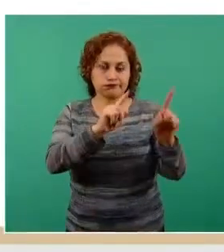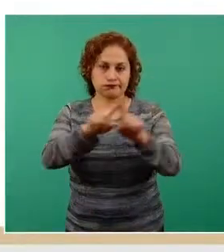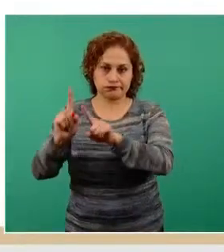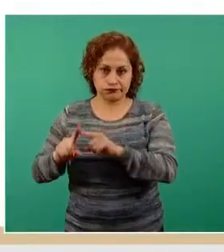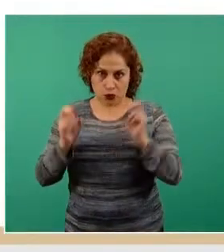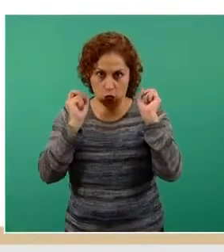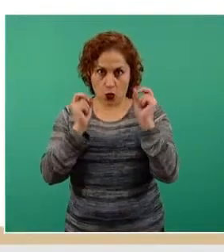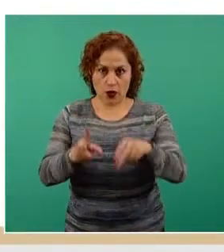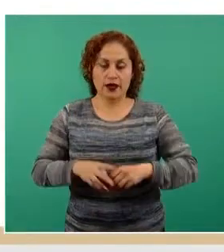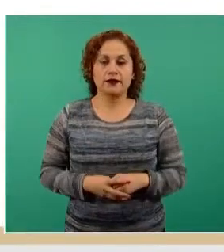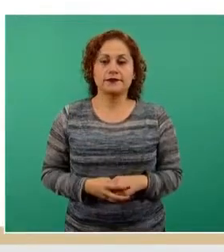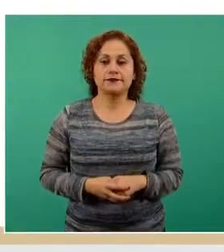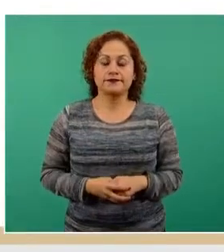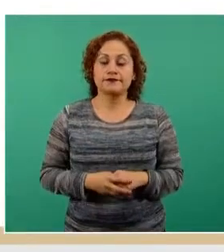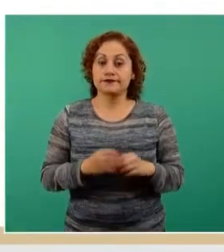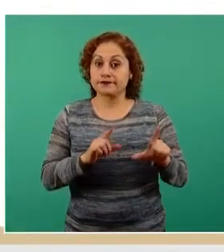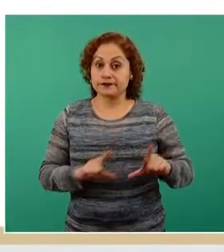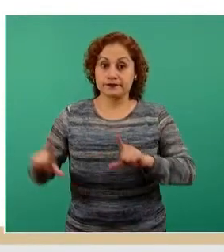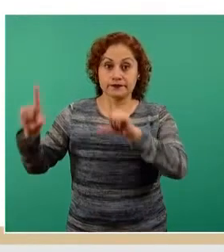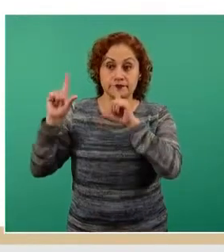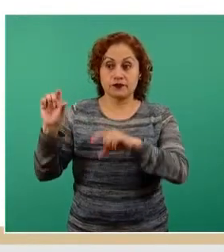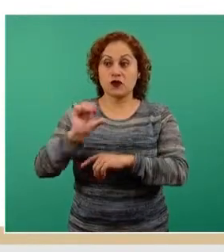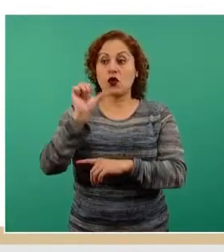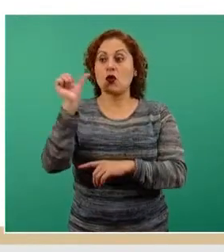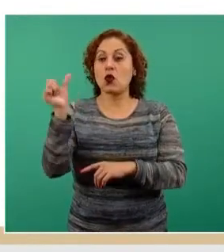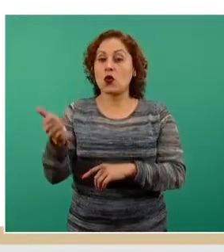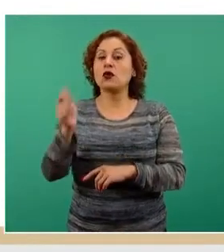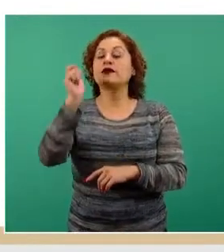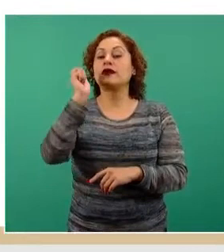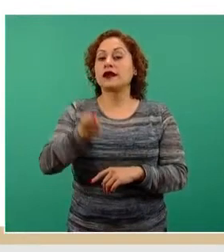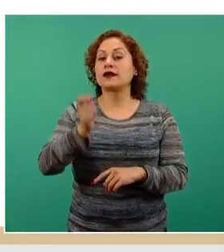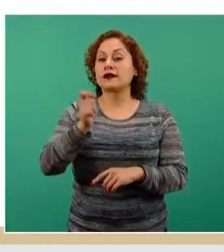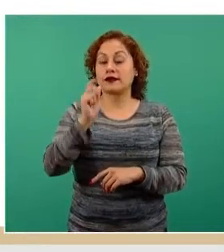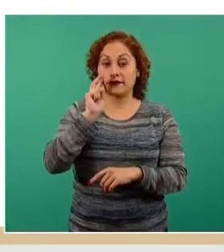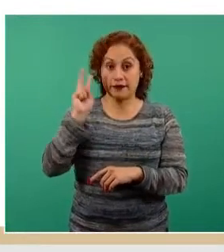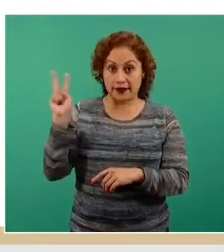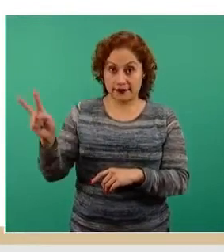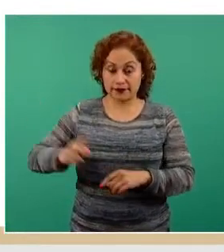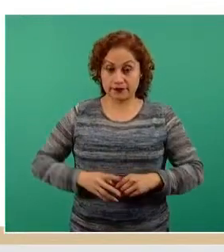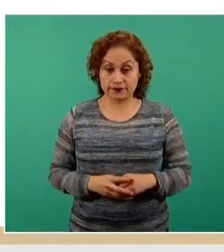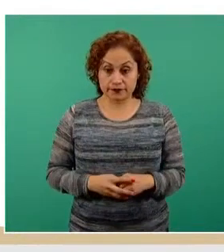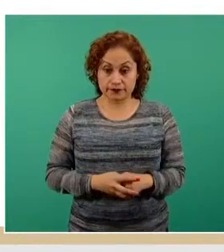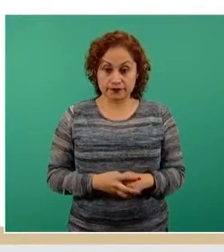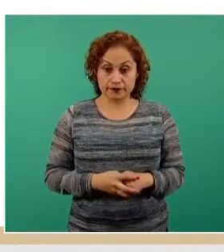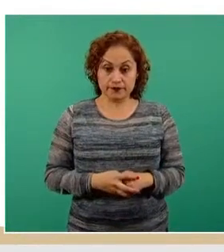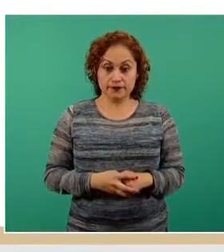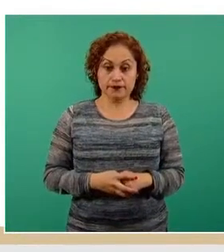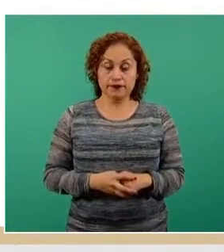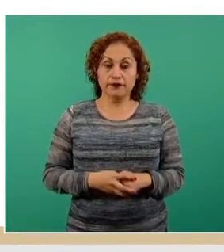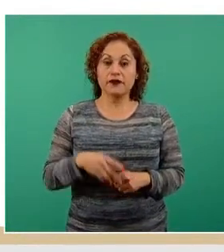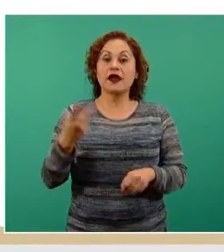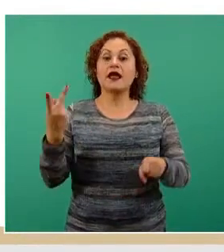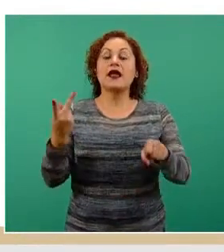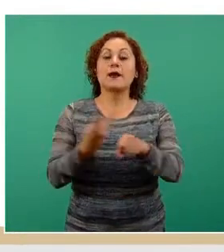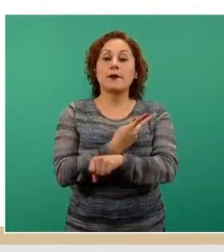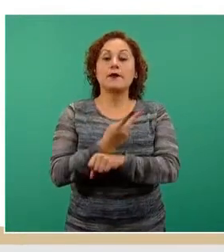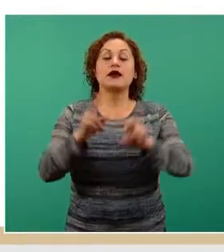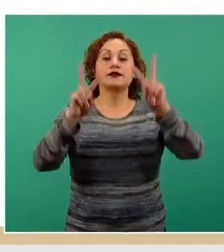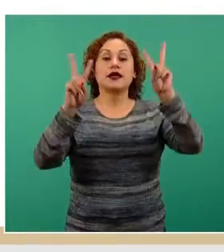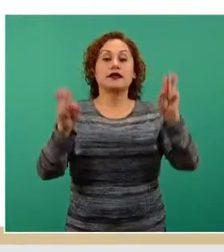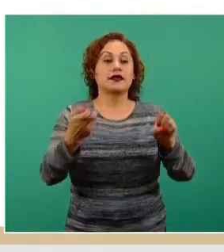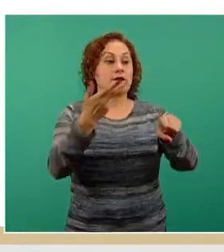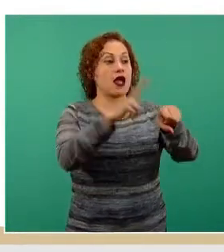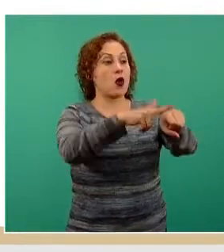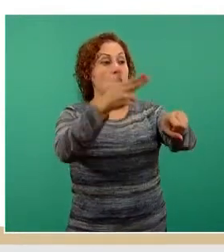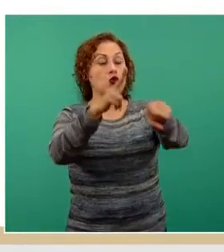En la siguiente gráfica, nosotros podemos observar la evolución diaria de la